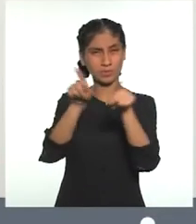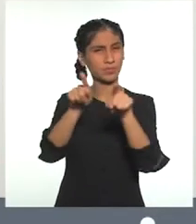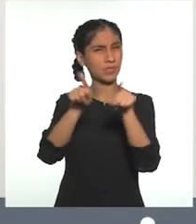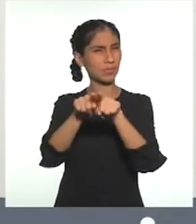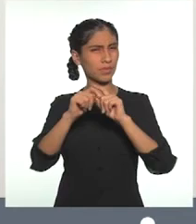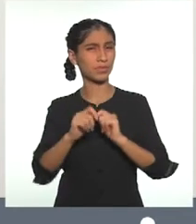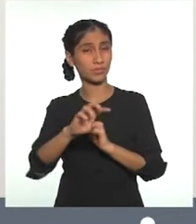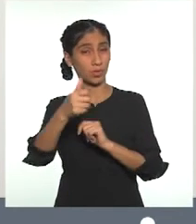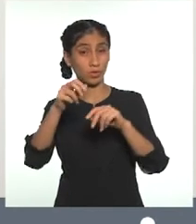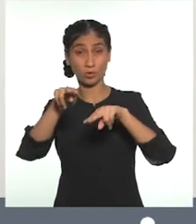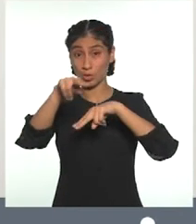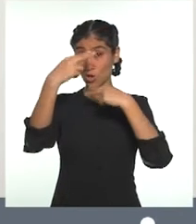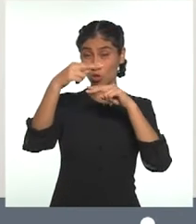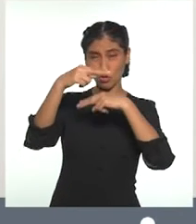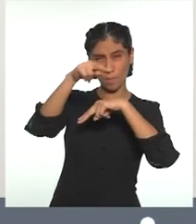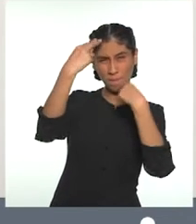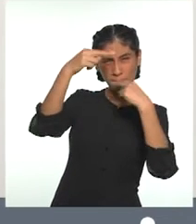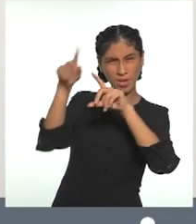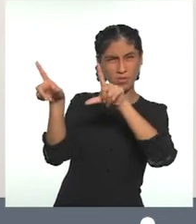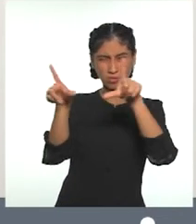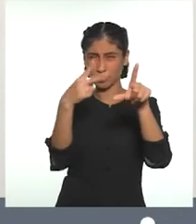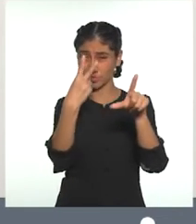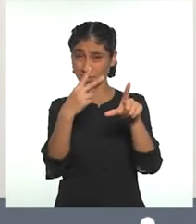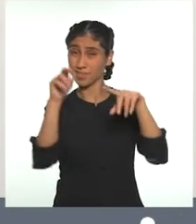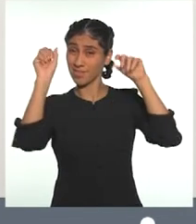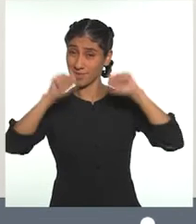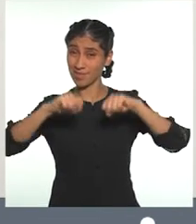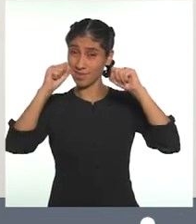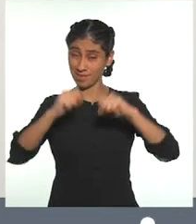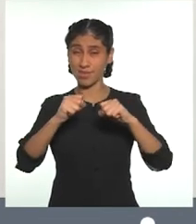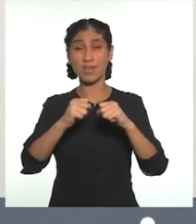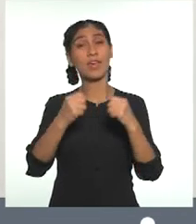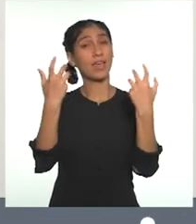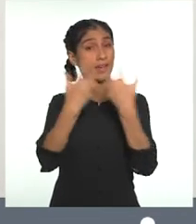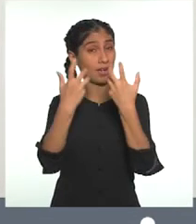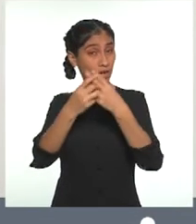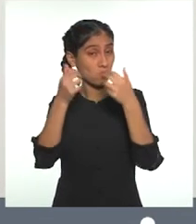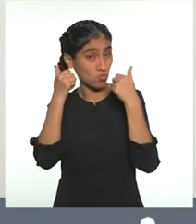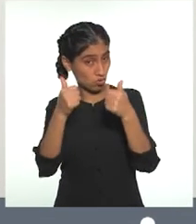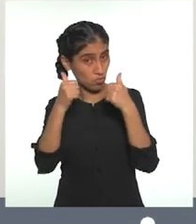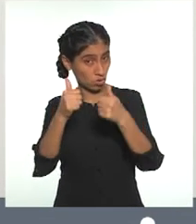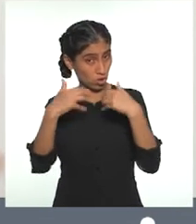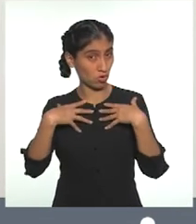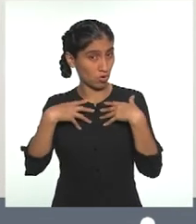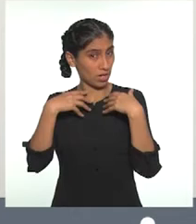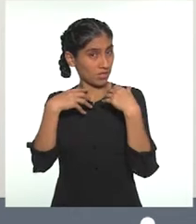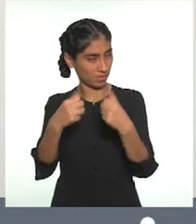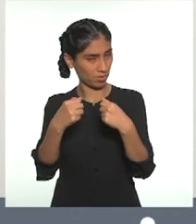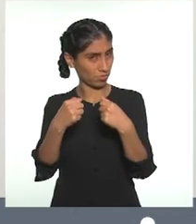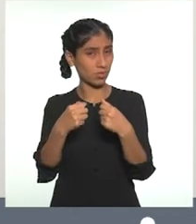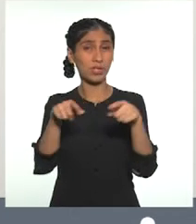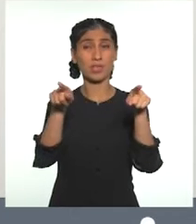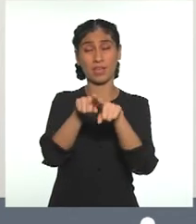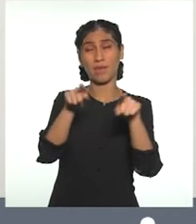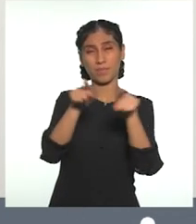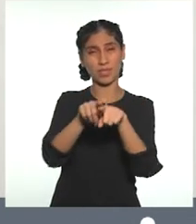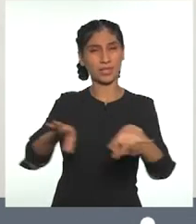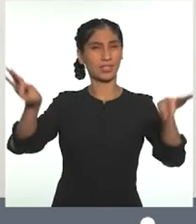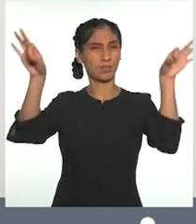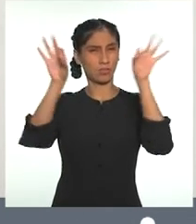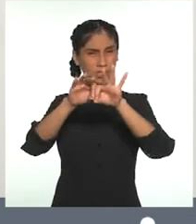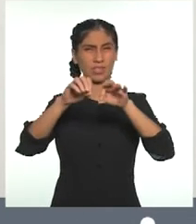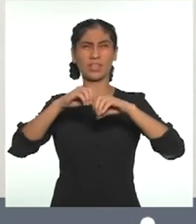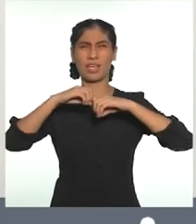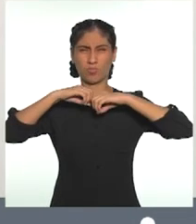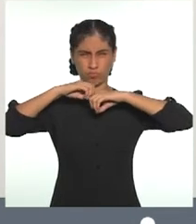otro lado, los medios son un aliado excelente en salud pública y deben ser también transmisores